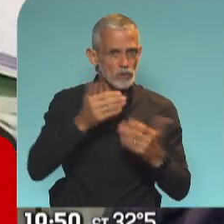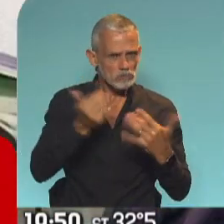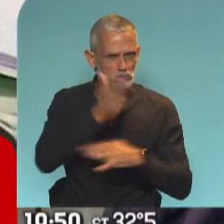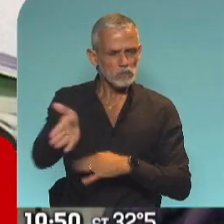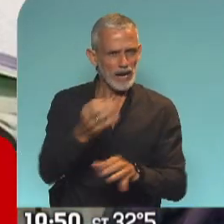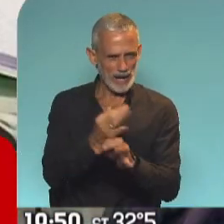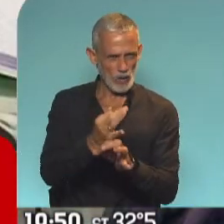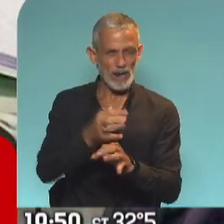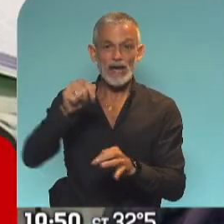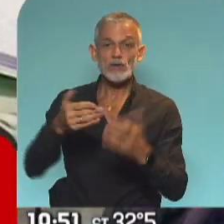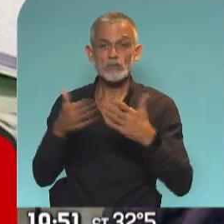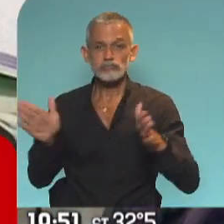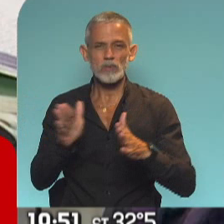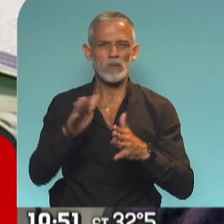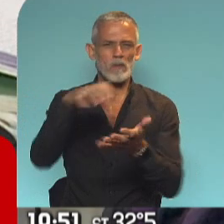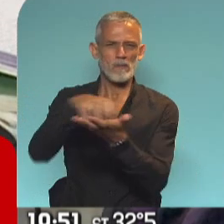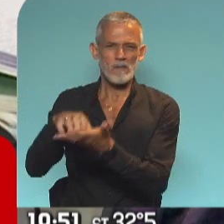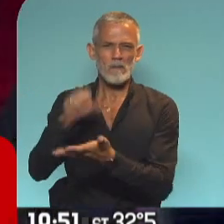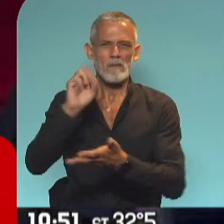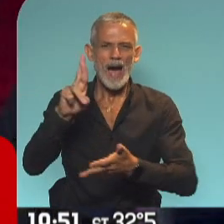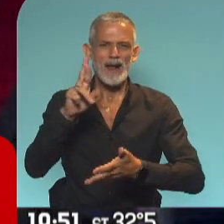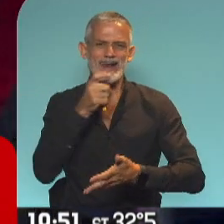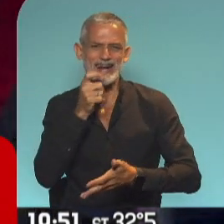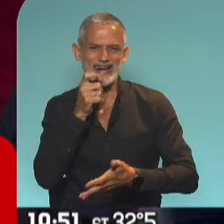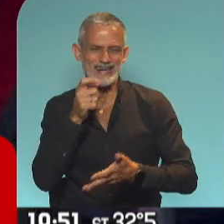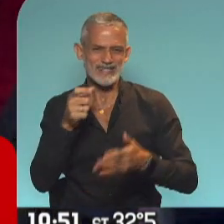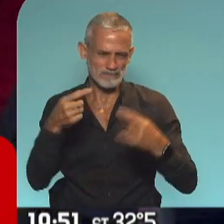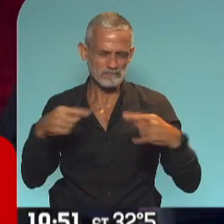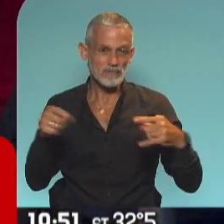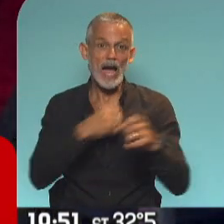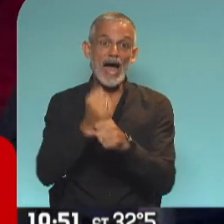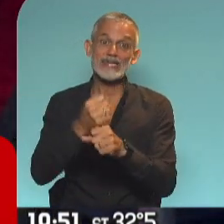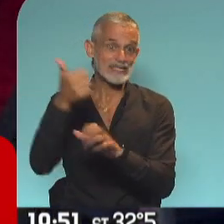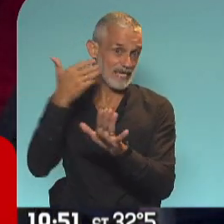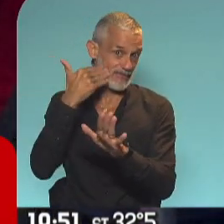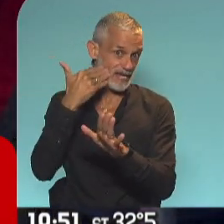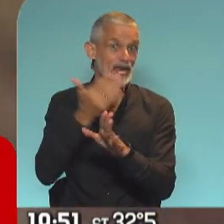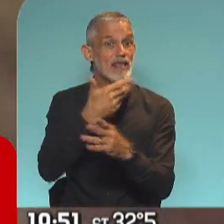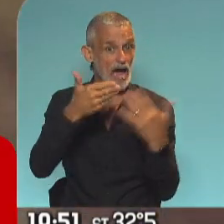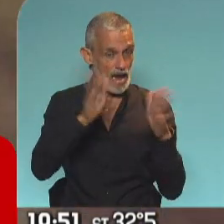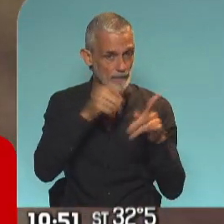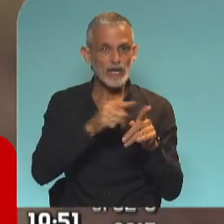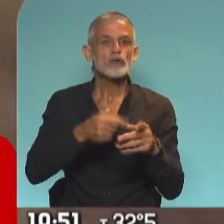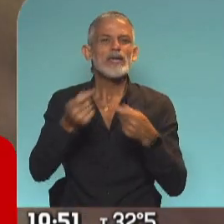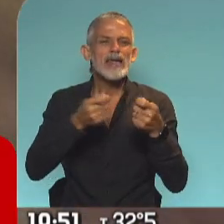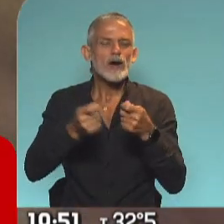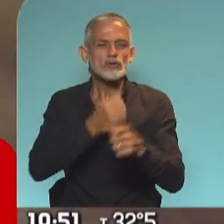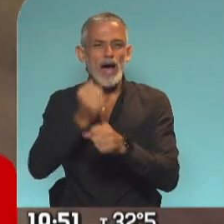hoy reabrieron los bares y restaurantes hasta las 18 y los negocios hasta las 20.